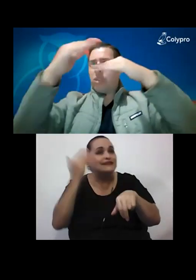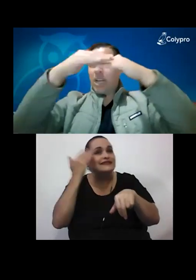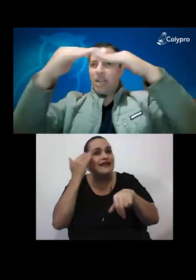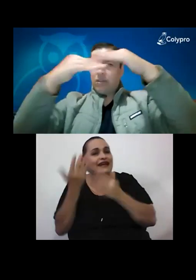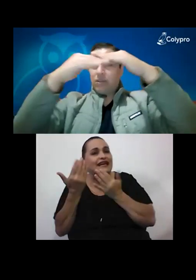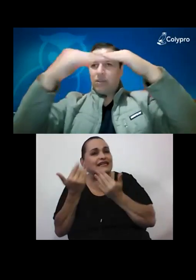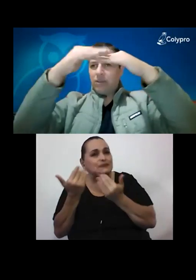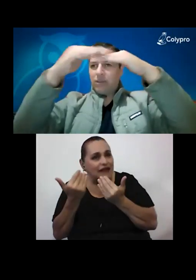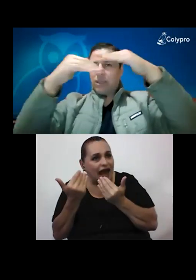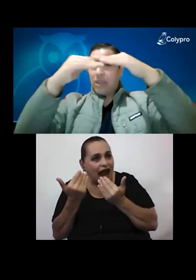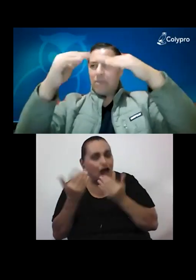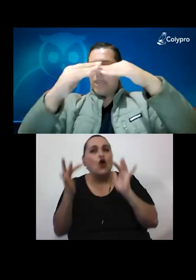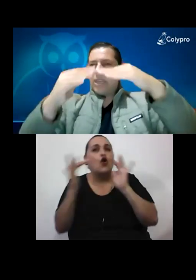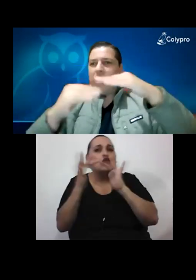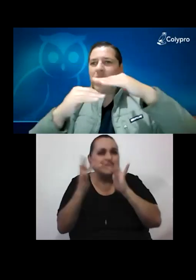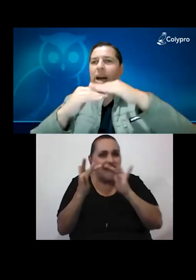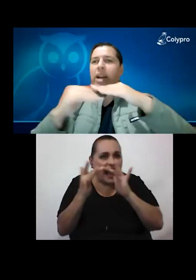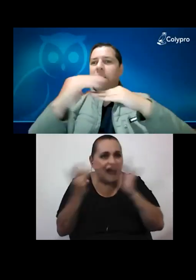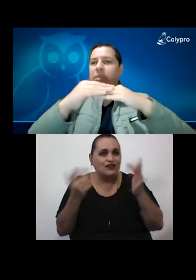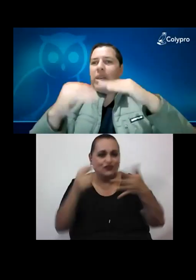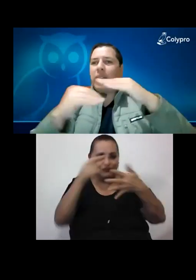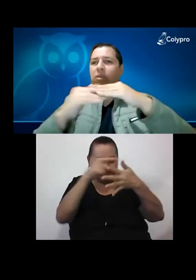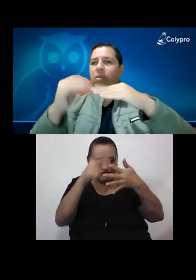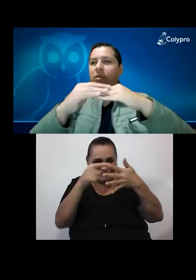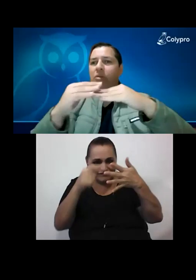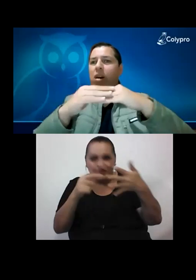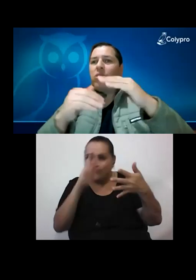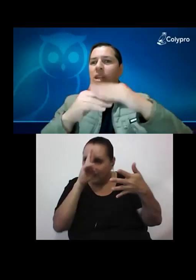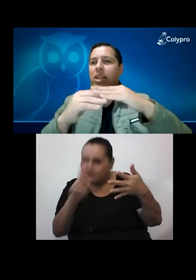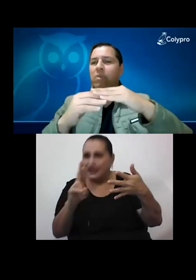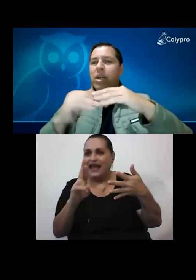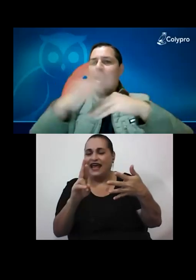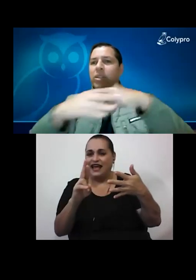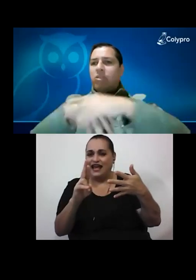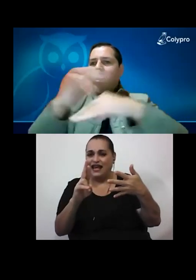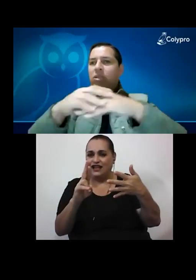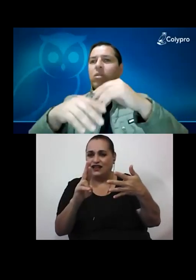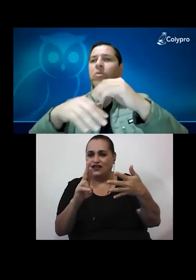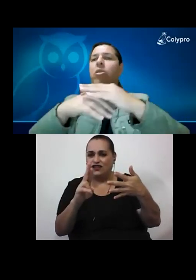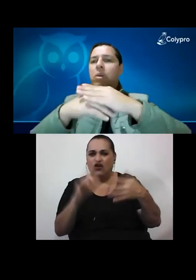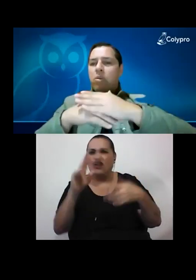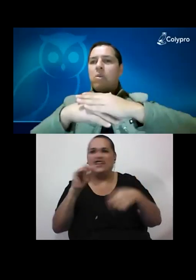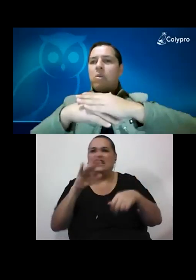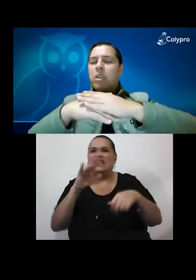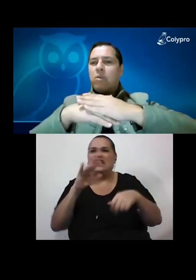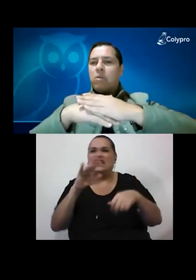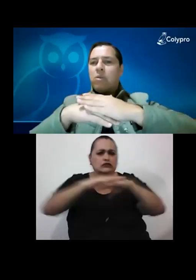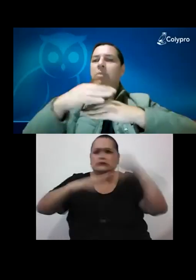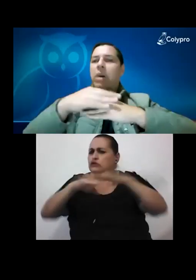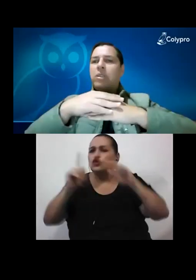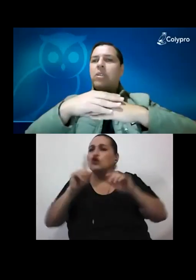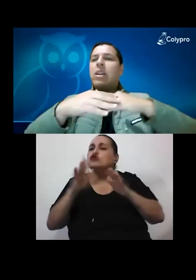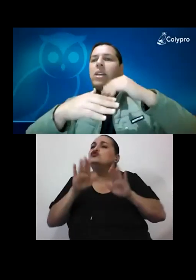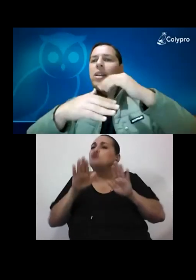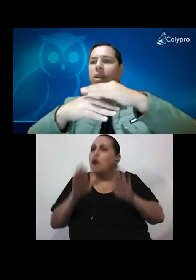hay contacto también, hay respeto, lo hago sin lastimarte. A veces los niños, no, mi amor, vamos más suave, vamos